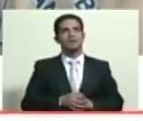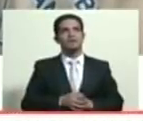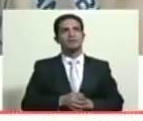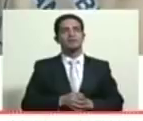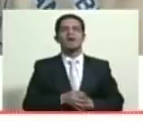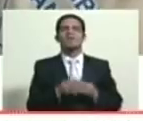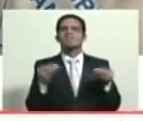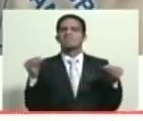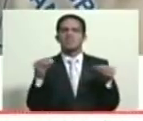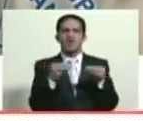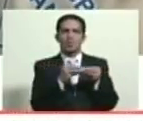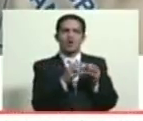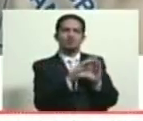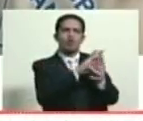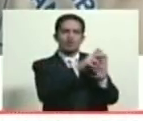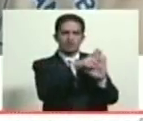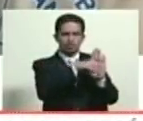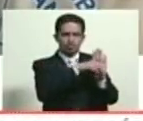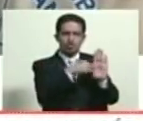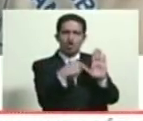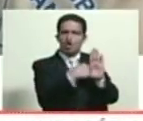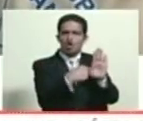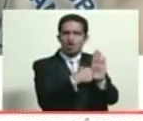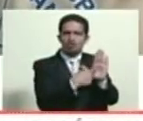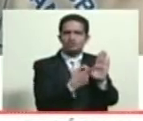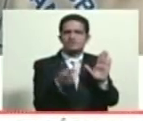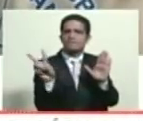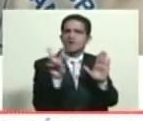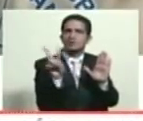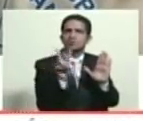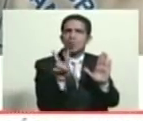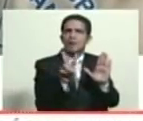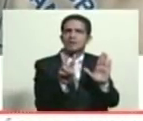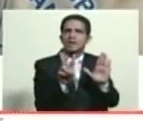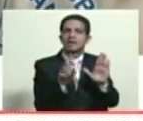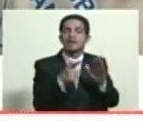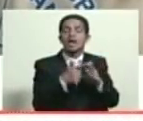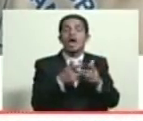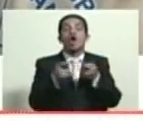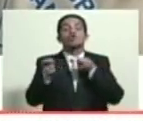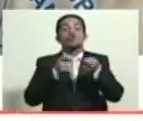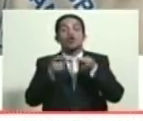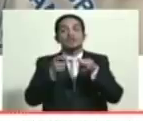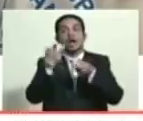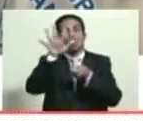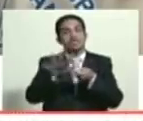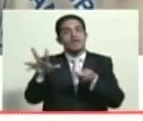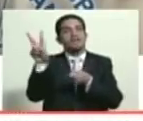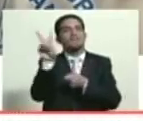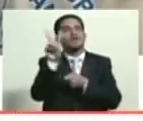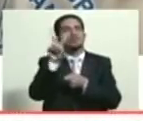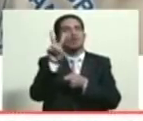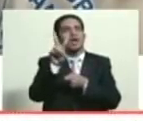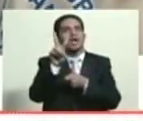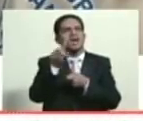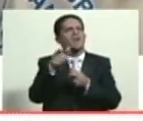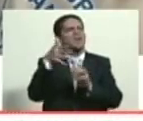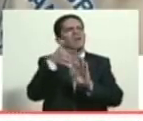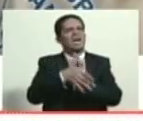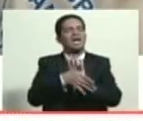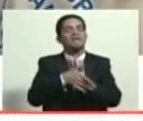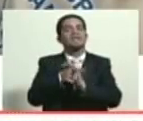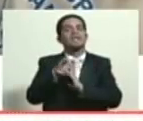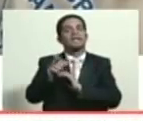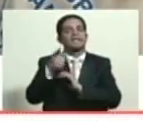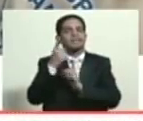conforme a lo previsto en la Constitución de la República Bolivariana de Venezuela, la Contraloría General de la República es el órgano integrante